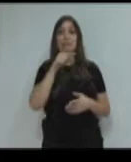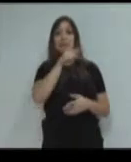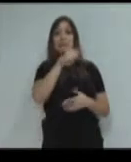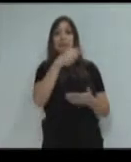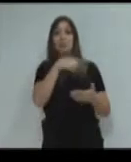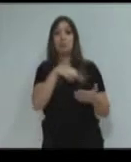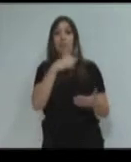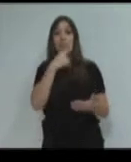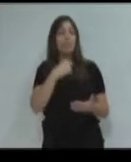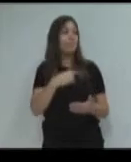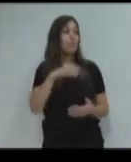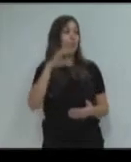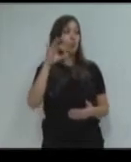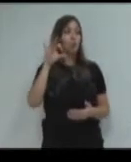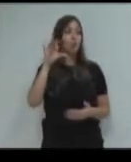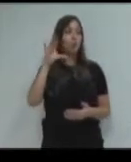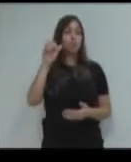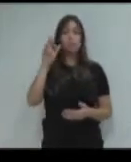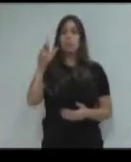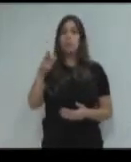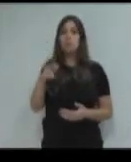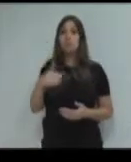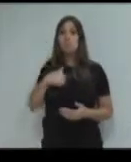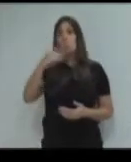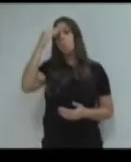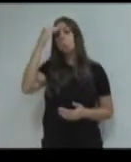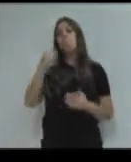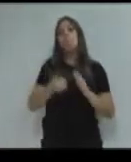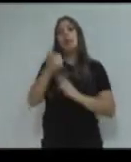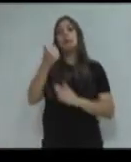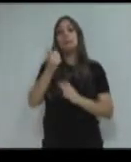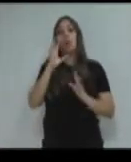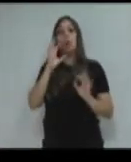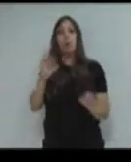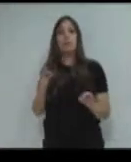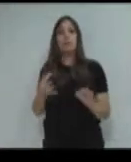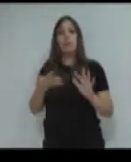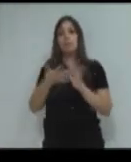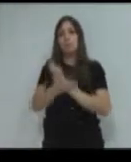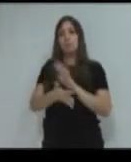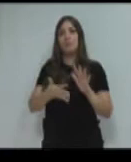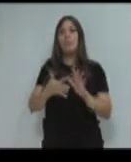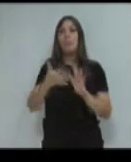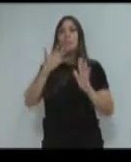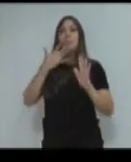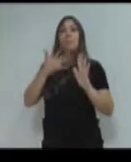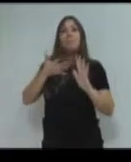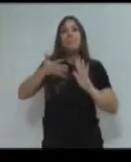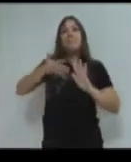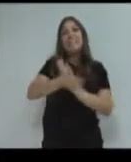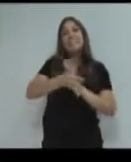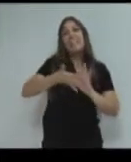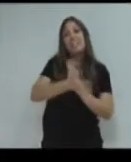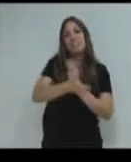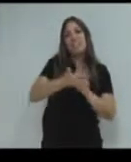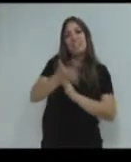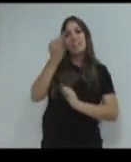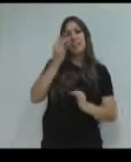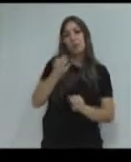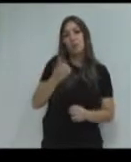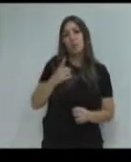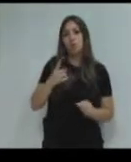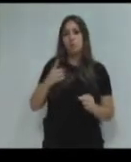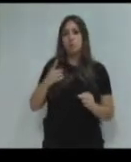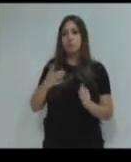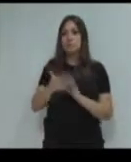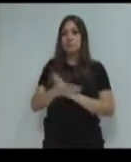pienso que lo más coherente sería explicar el contenido, no describirlo. Es decir, uno cuando